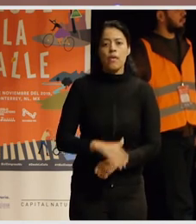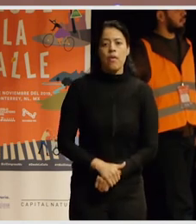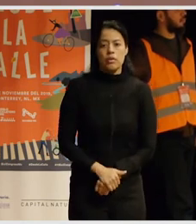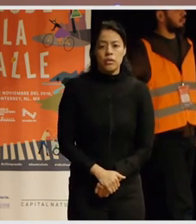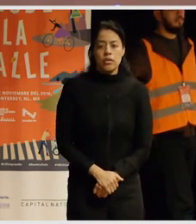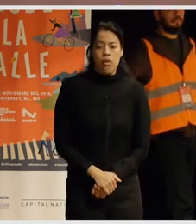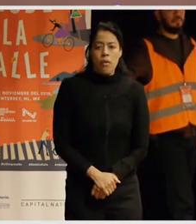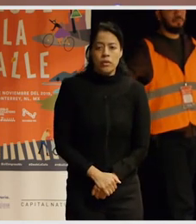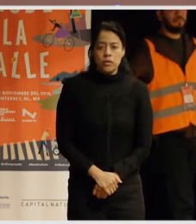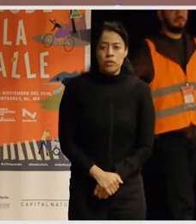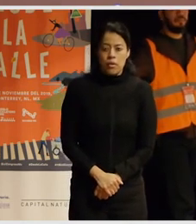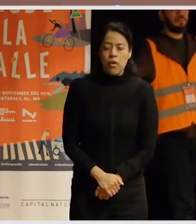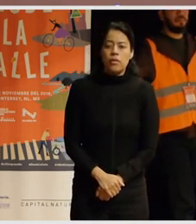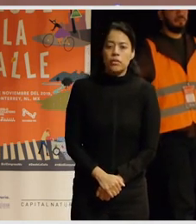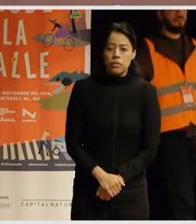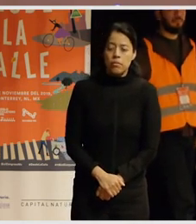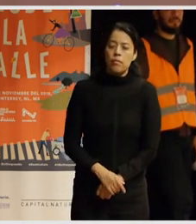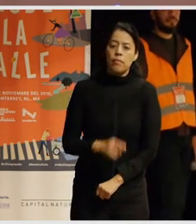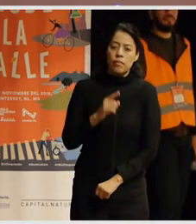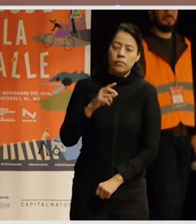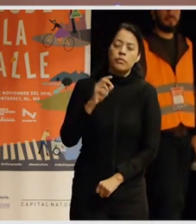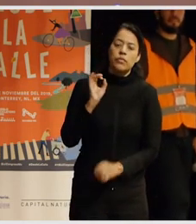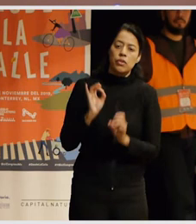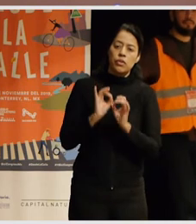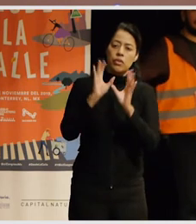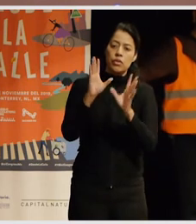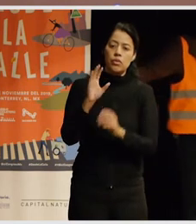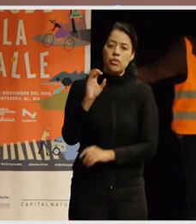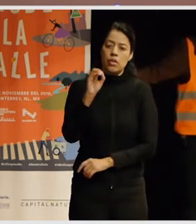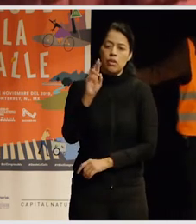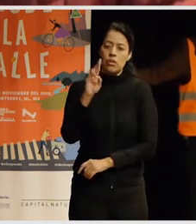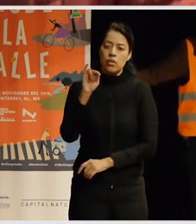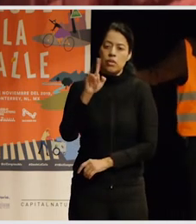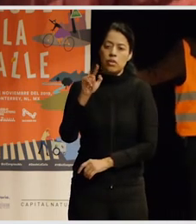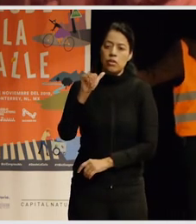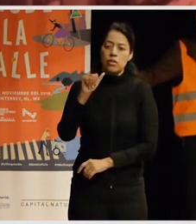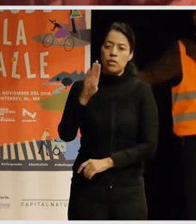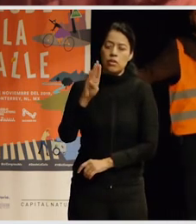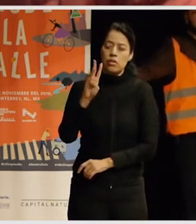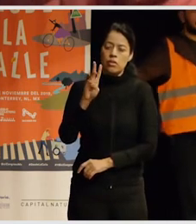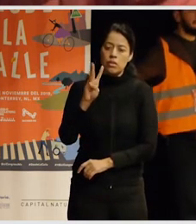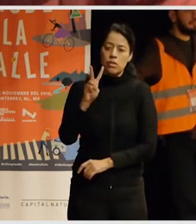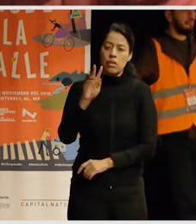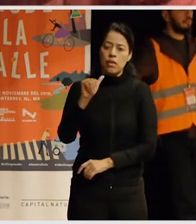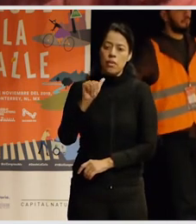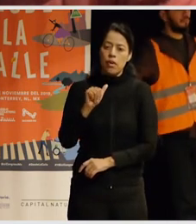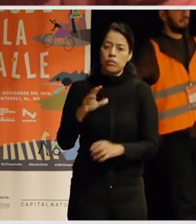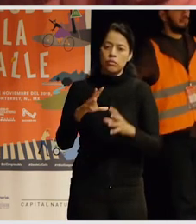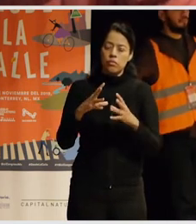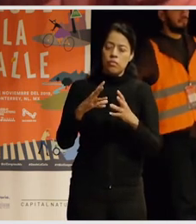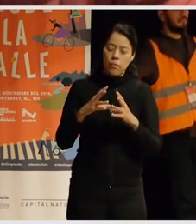le puedo replicar lo que pasa que orizaba en si la ciudad es un pueblo mágico y está difundiendo